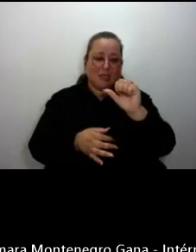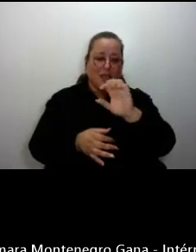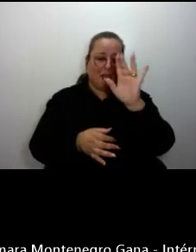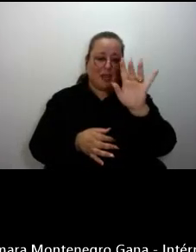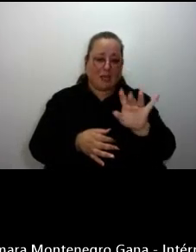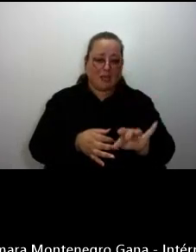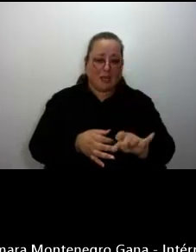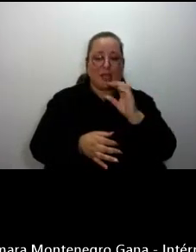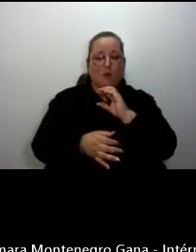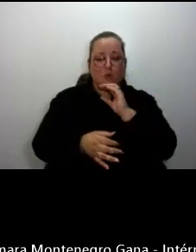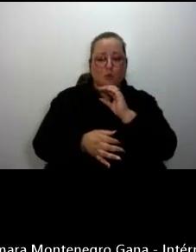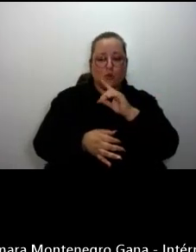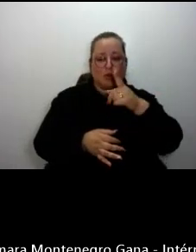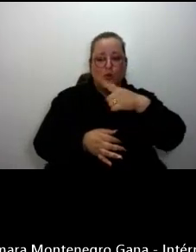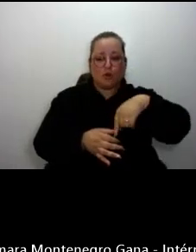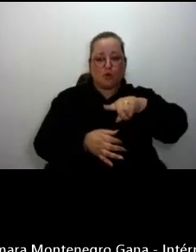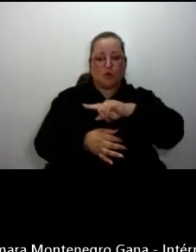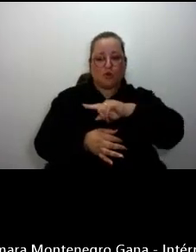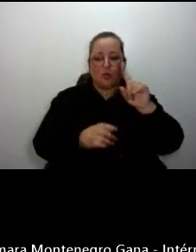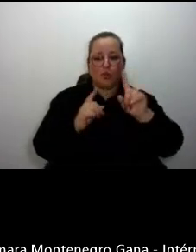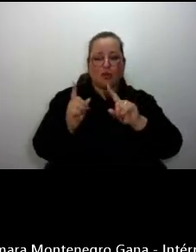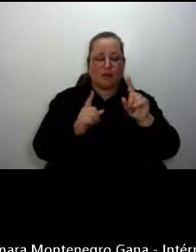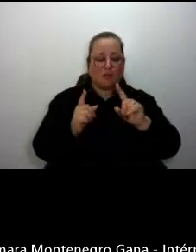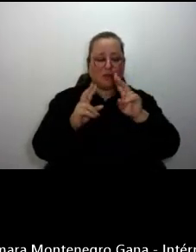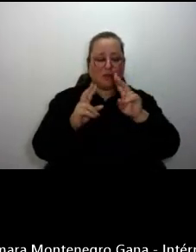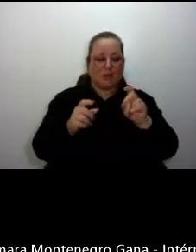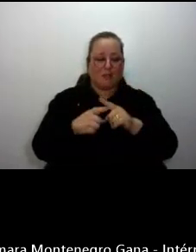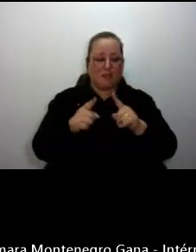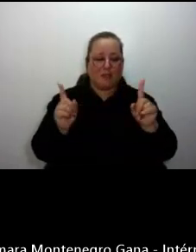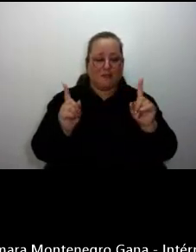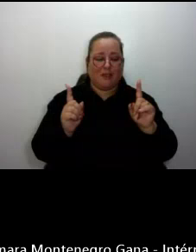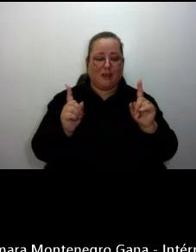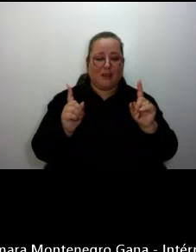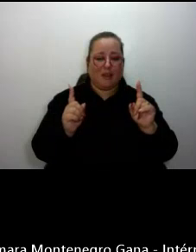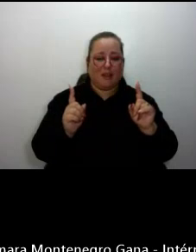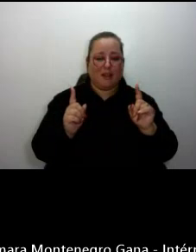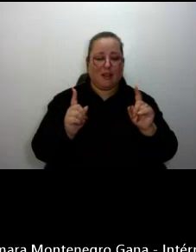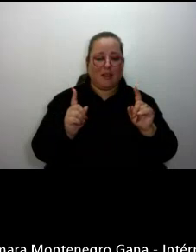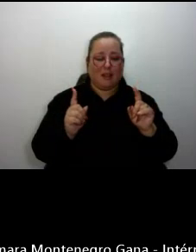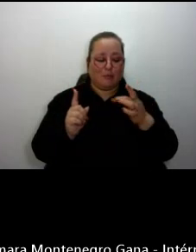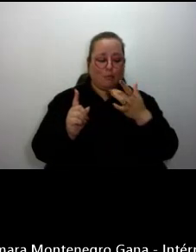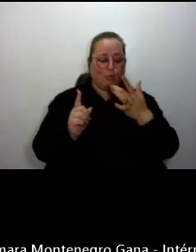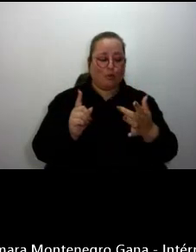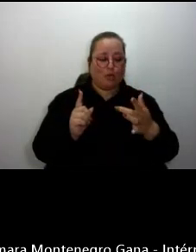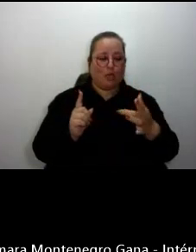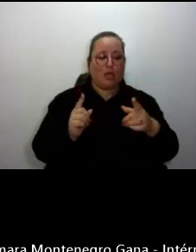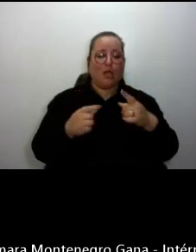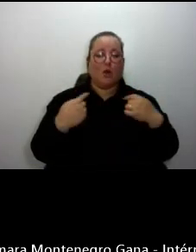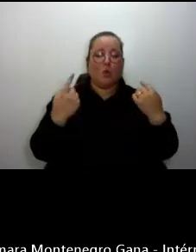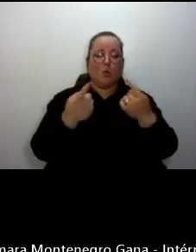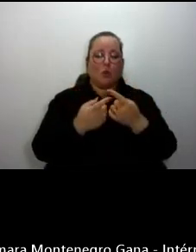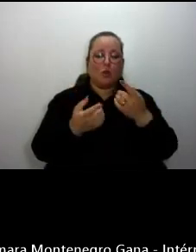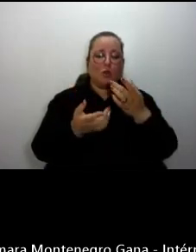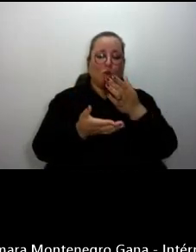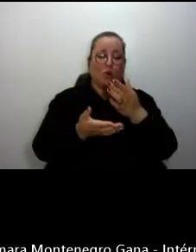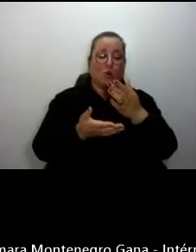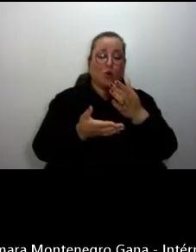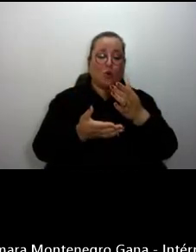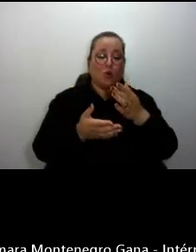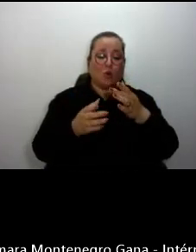cursos, nuestra realidad en alguna medida bien distinta en ese sentido, porque nuestros cursos tienen todos